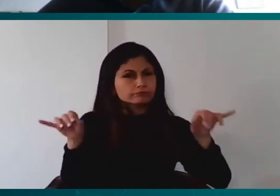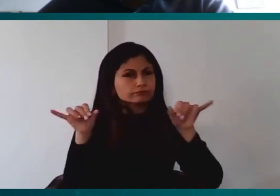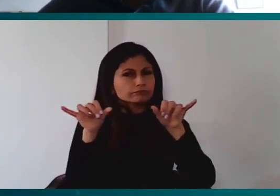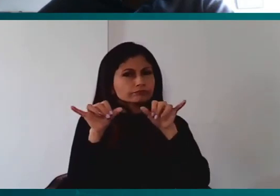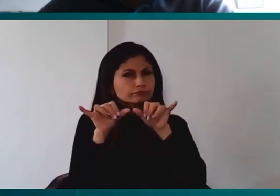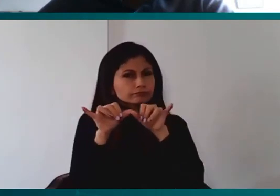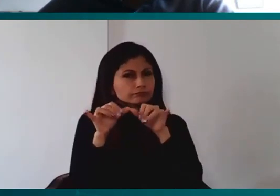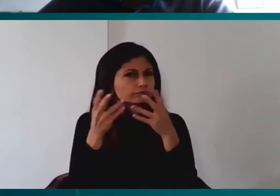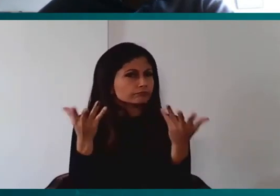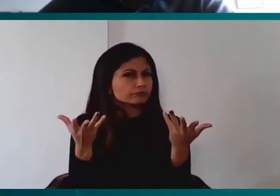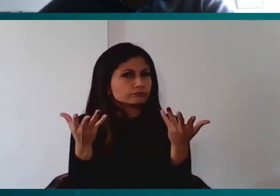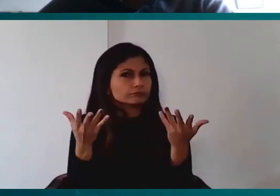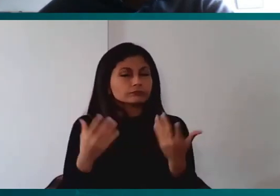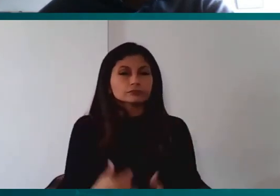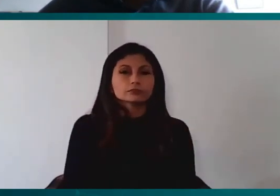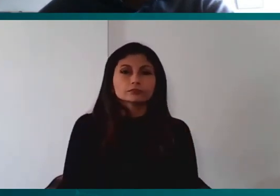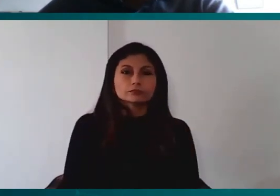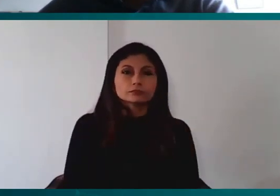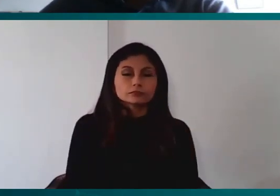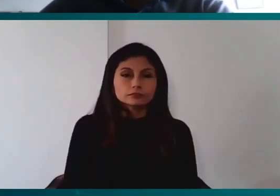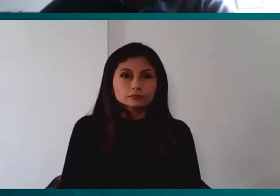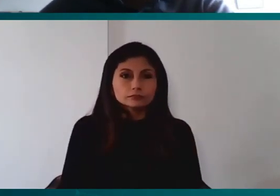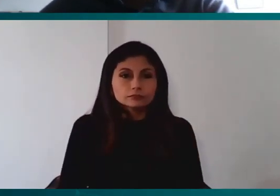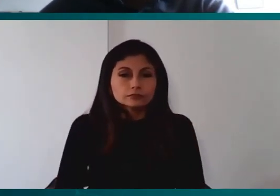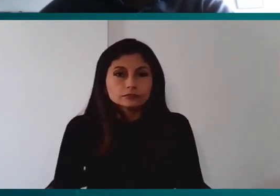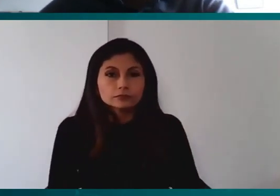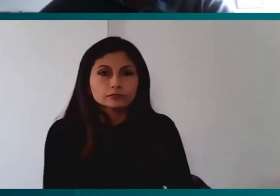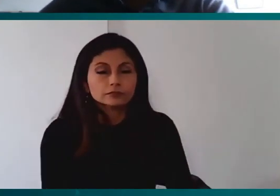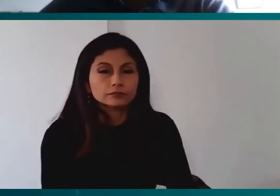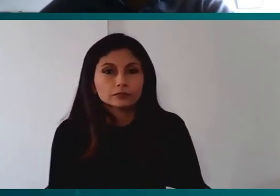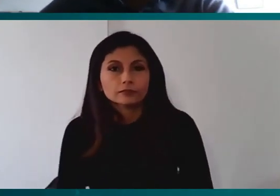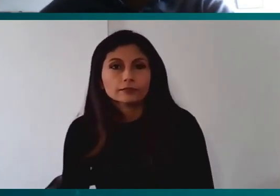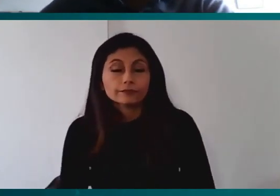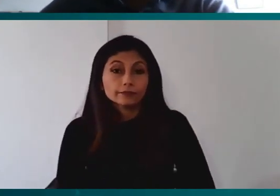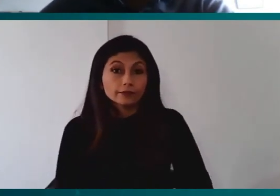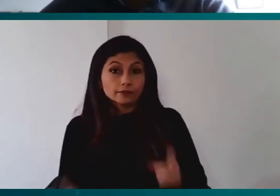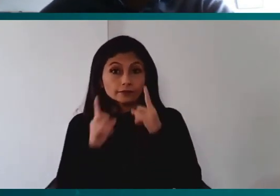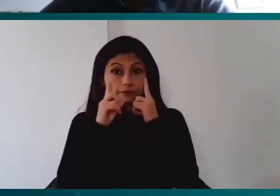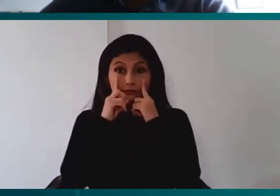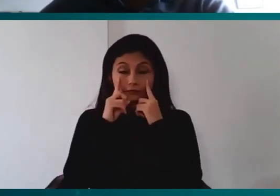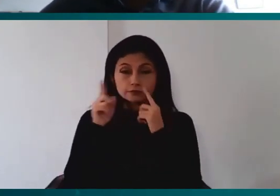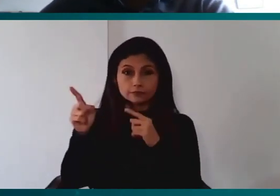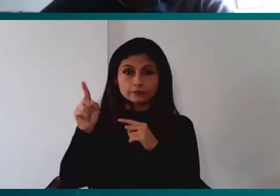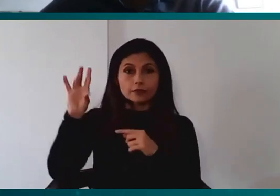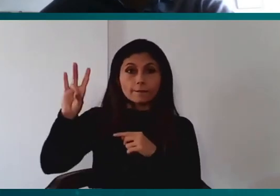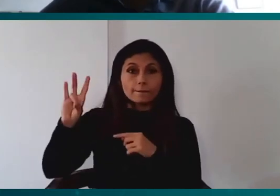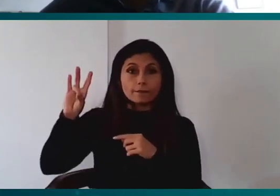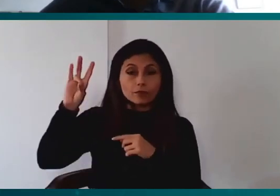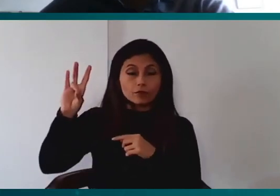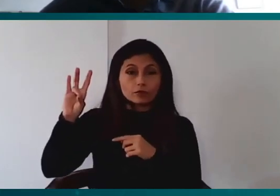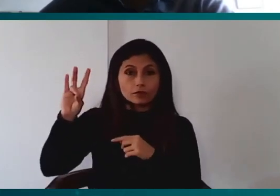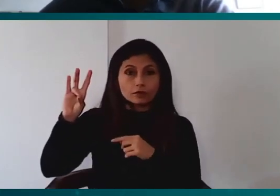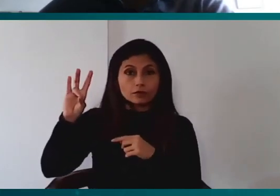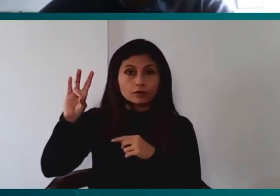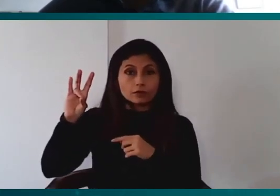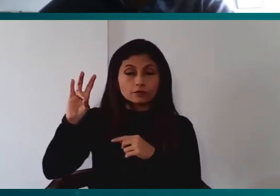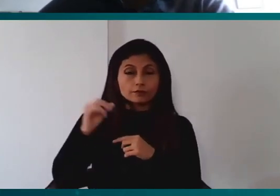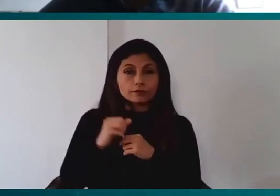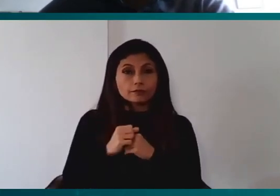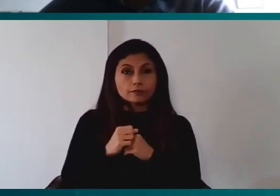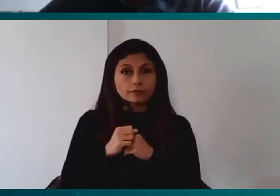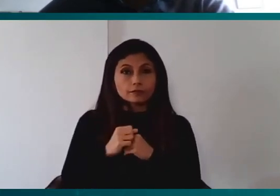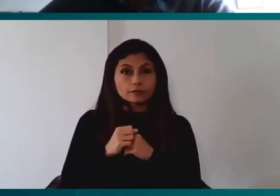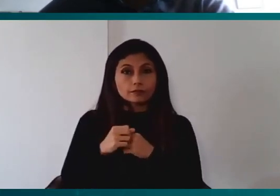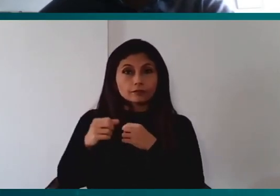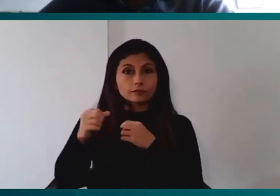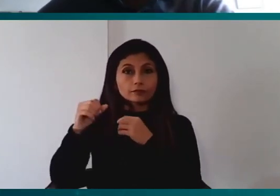Listo. Bueno, el grado de realismo que se puede llegar a encontrar con el sistema digital es